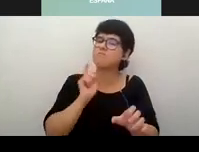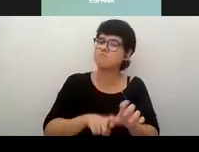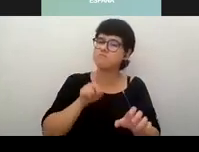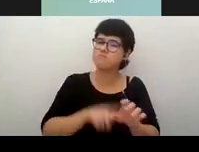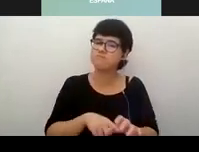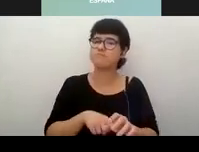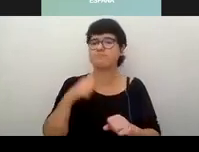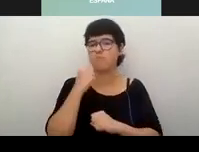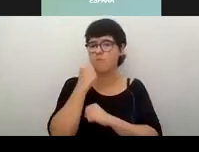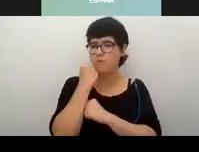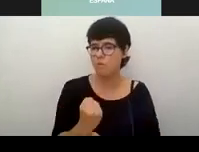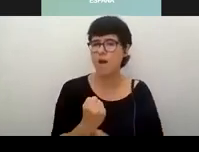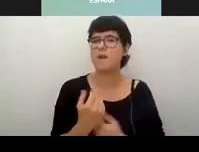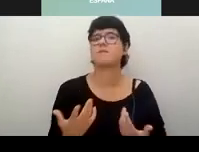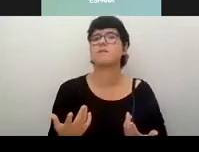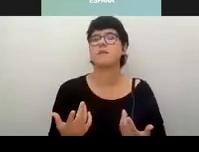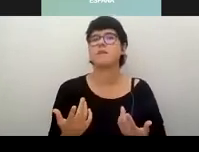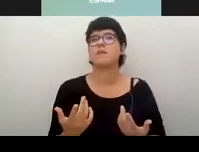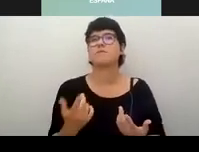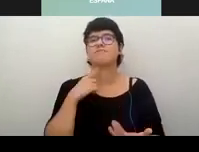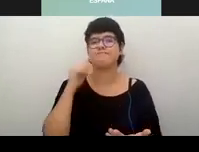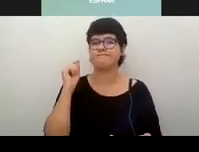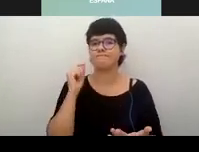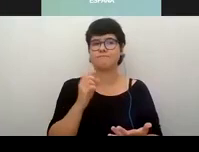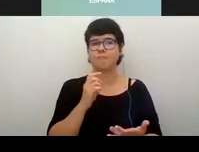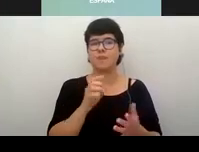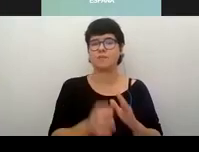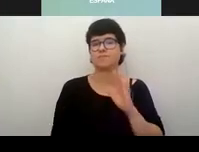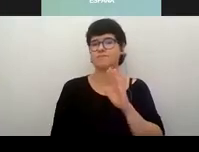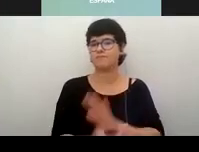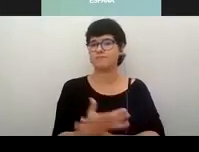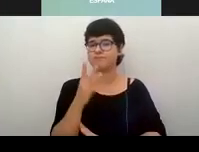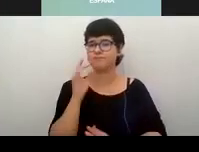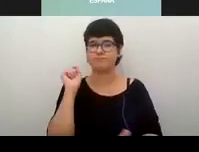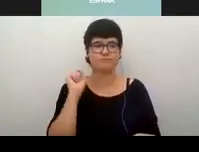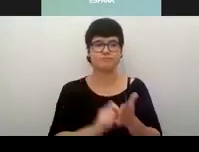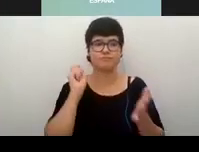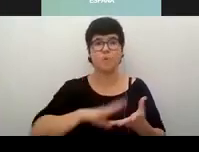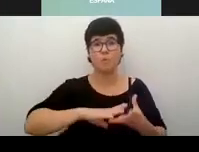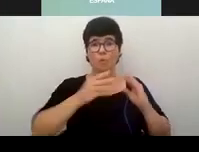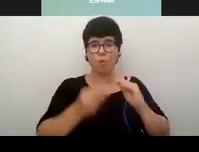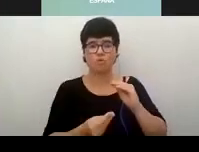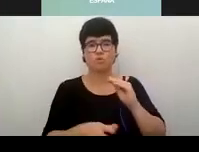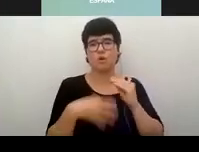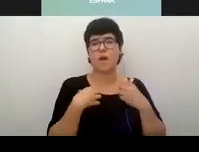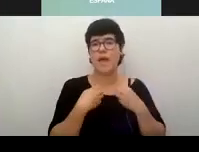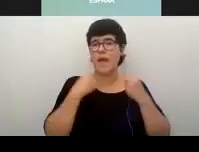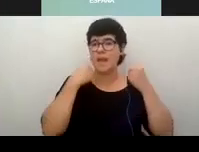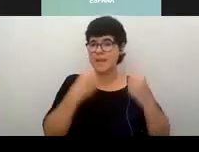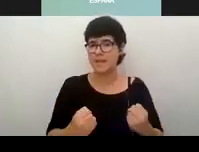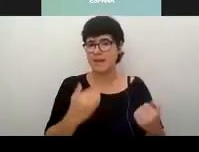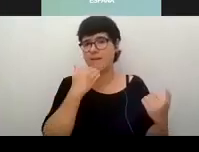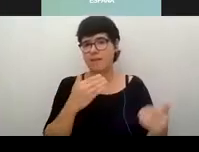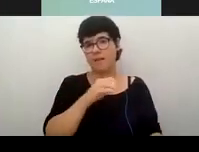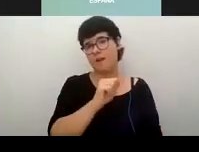obtención por parte inmediata, por parte del músculo, de energía a partir de la ATP,